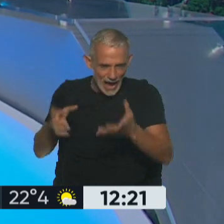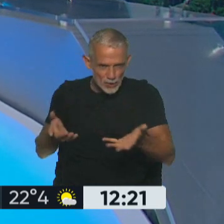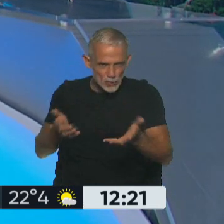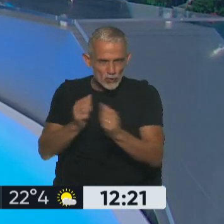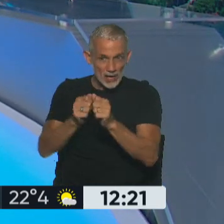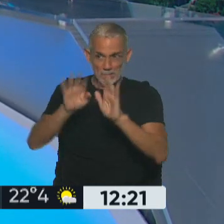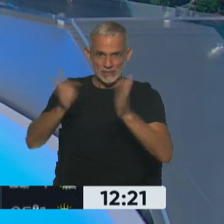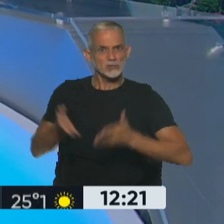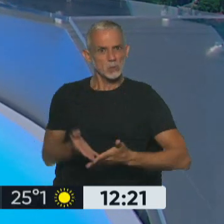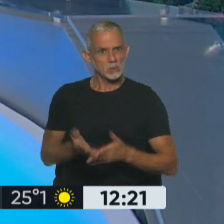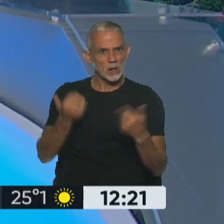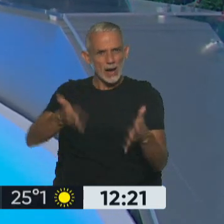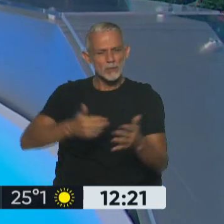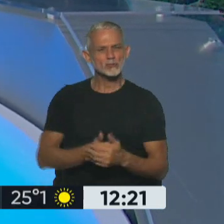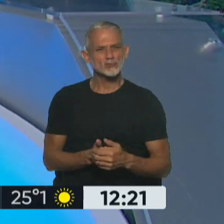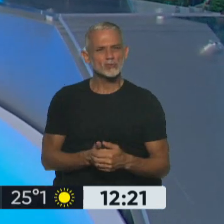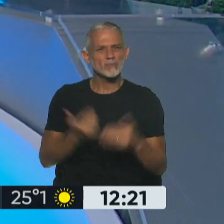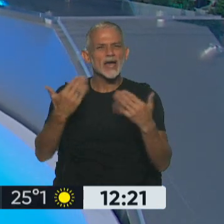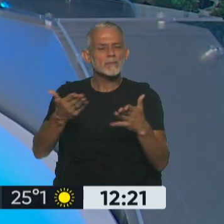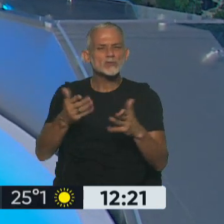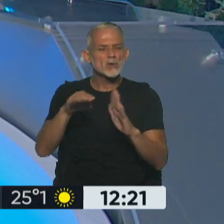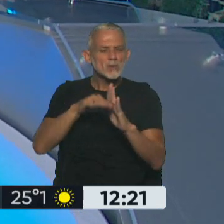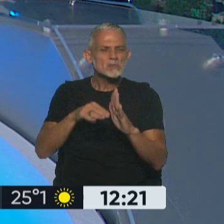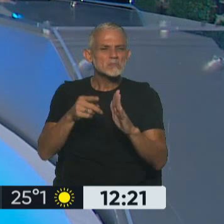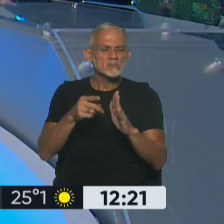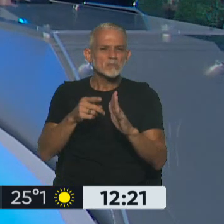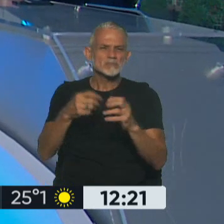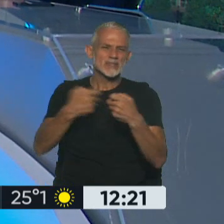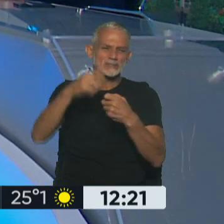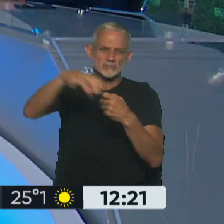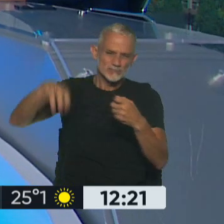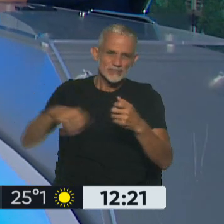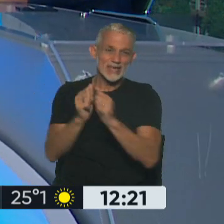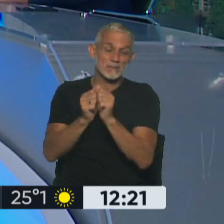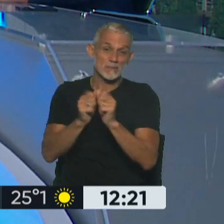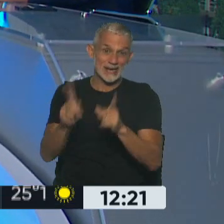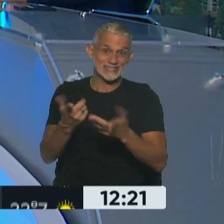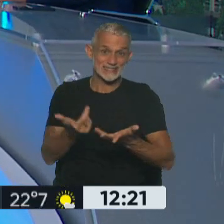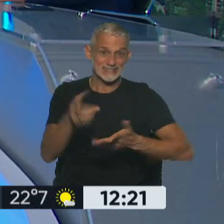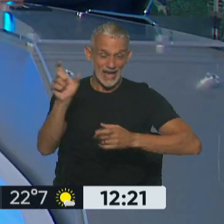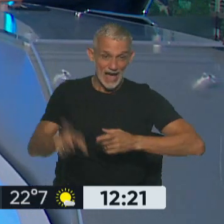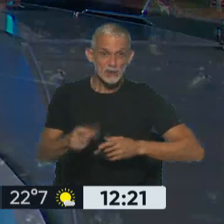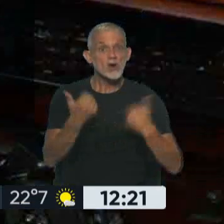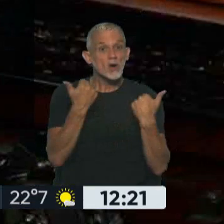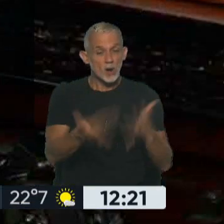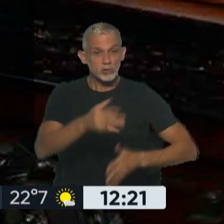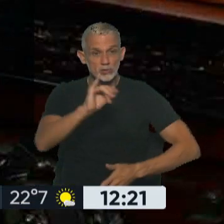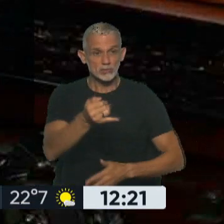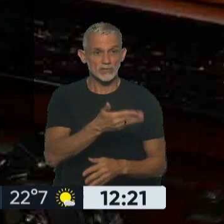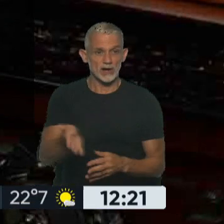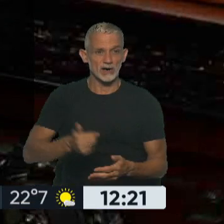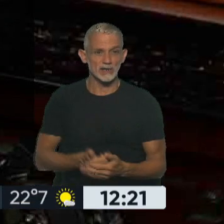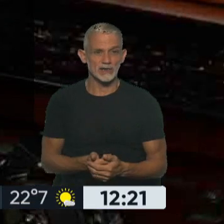vamos a compartir ya mismo los apoyos a diferentes organismos de empresarios que están justamente apoyando